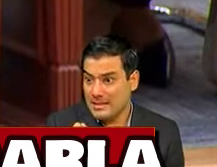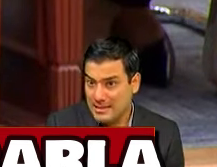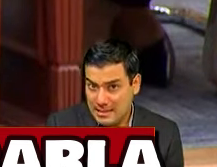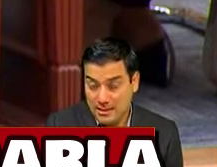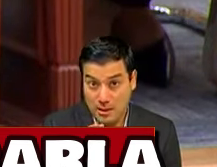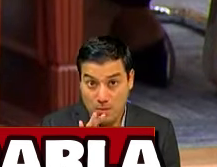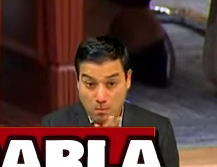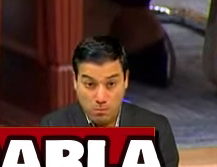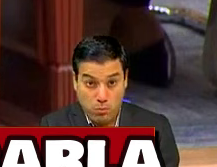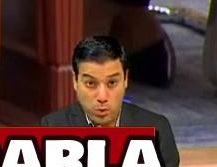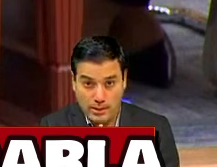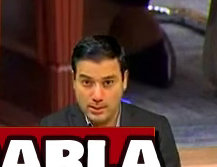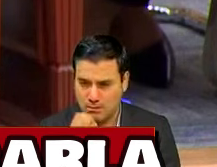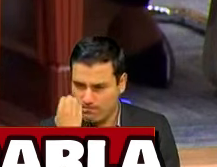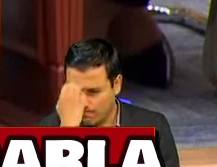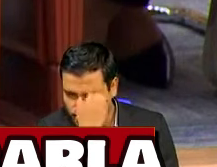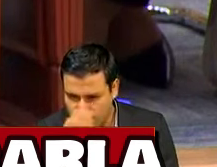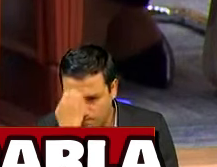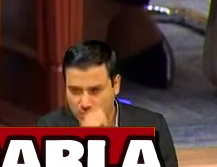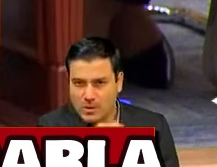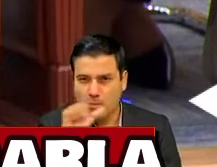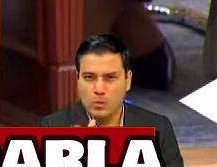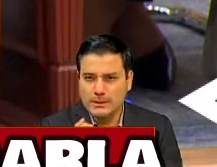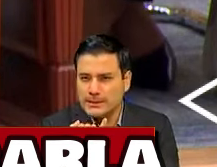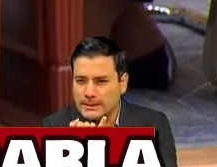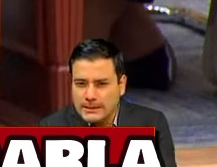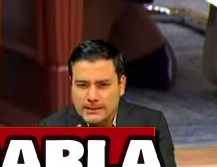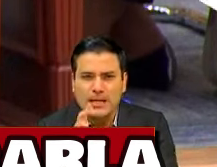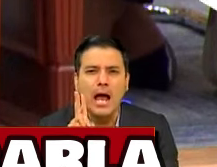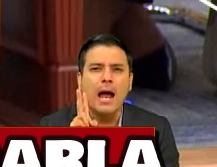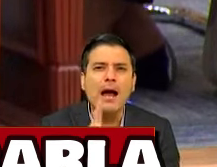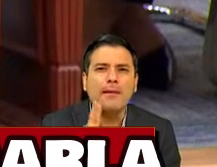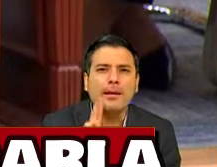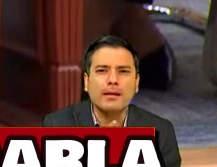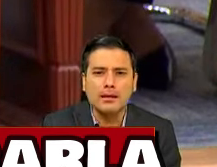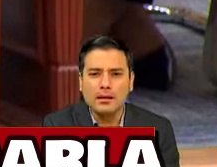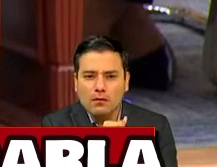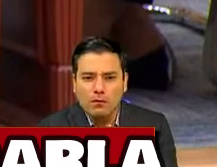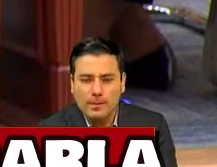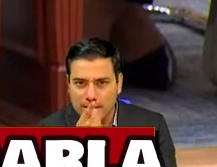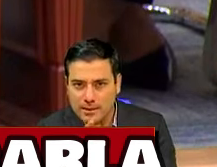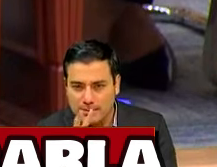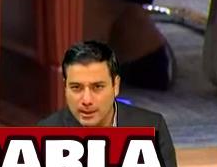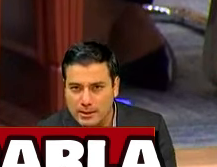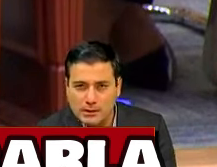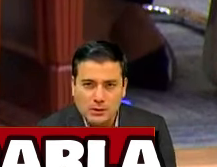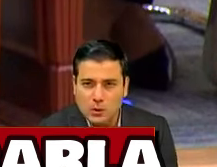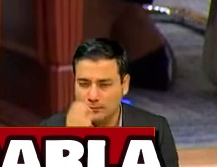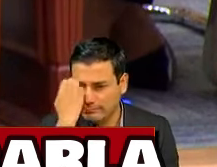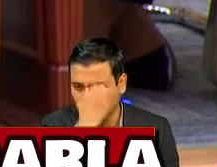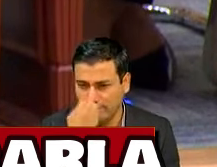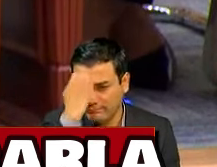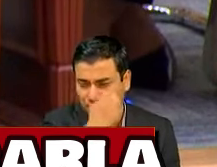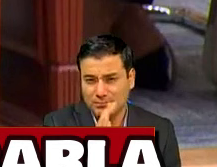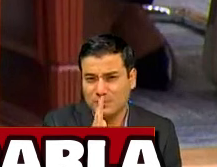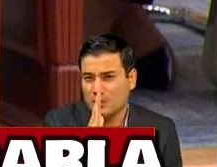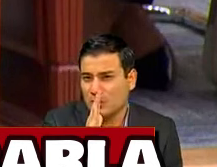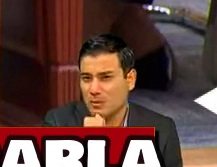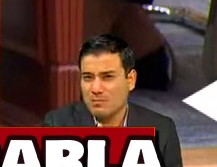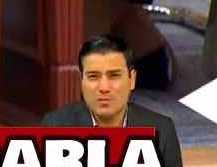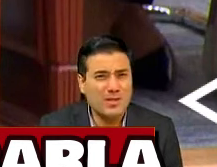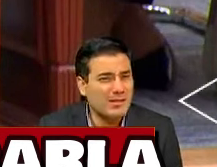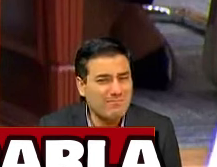puede desplegar sus atribuciones para comprobar la veracidad de los reportes reportado en estos informes por